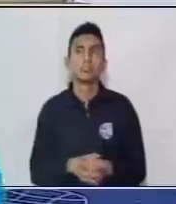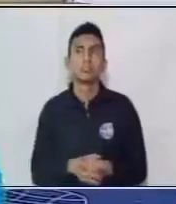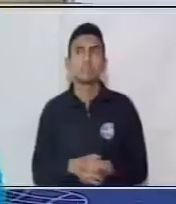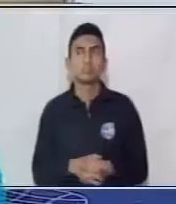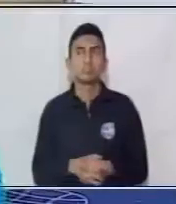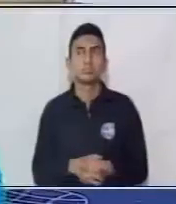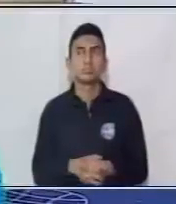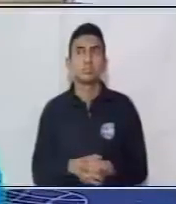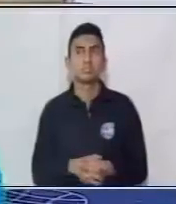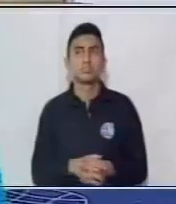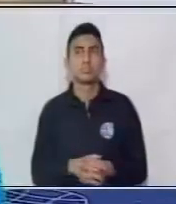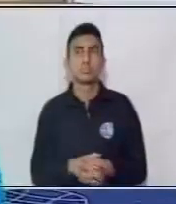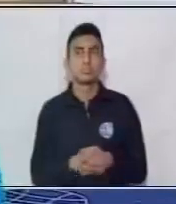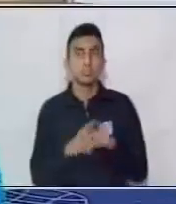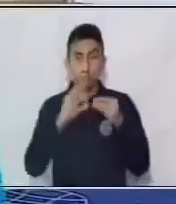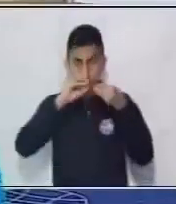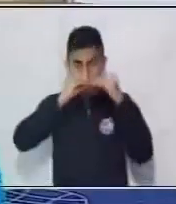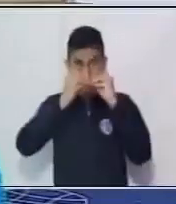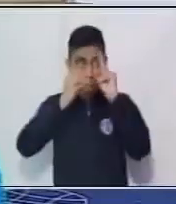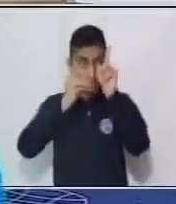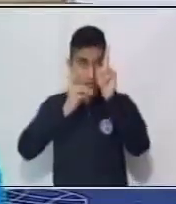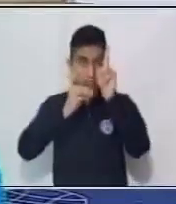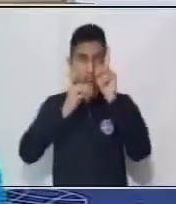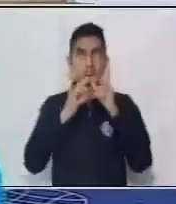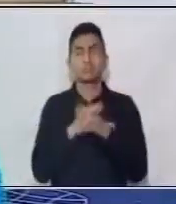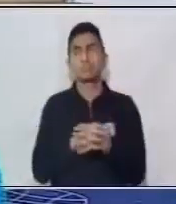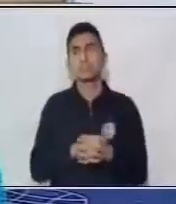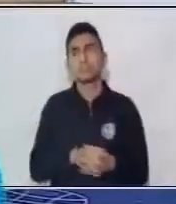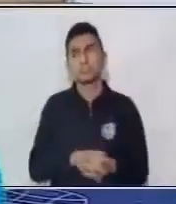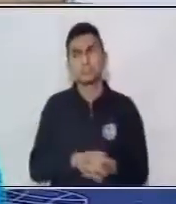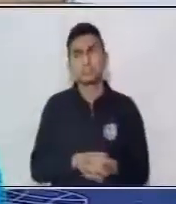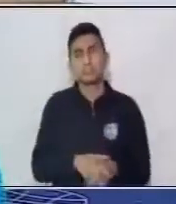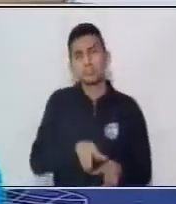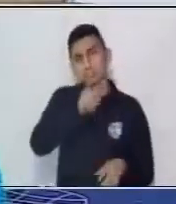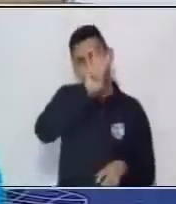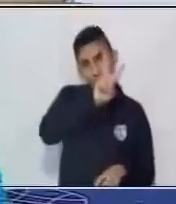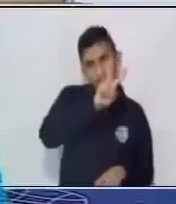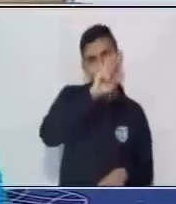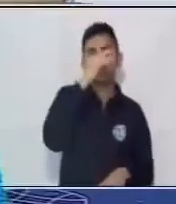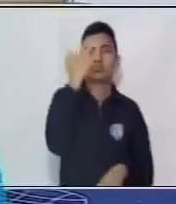primer ejemplo, tomé el 2, 3 y 5.